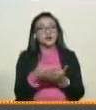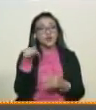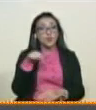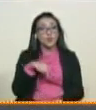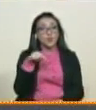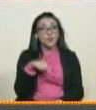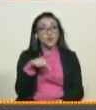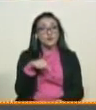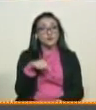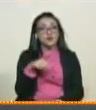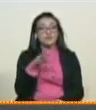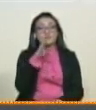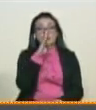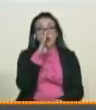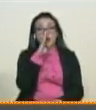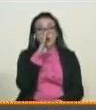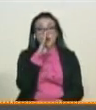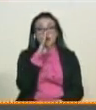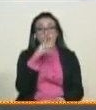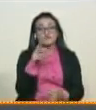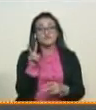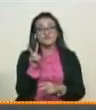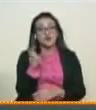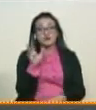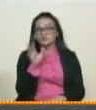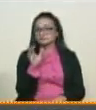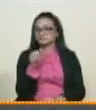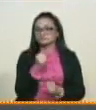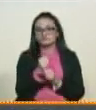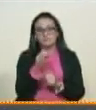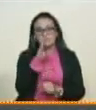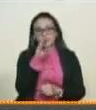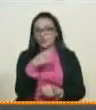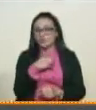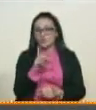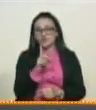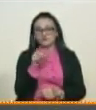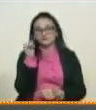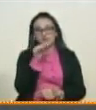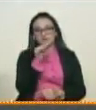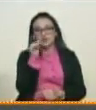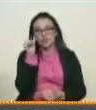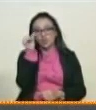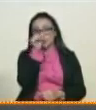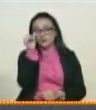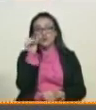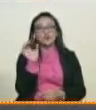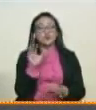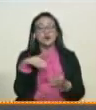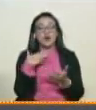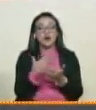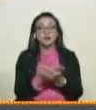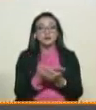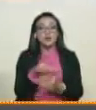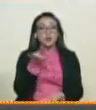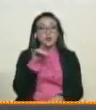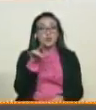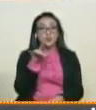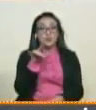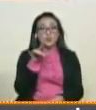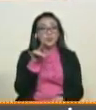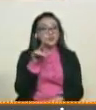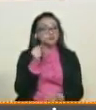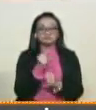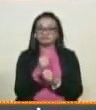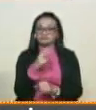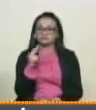hoy habrá actividad bancaria. Viernes no será operativo, sábado y domingo tampoco en los centros comerciales, y el día lunes es no